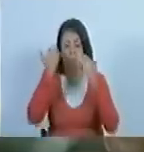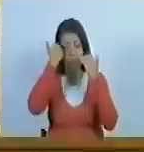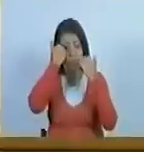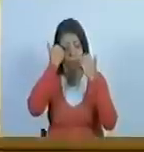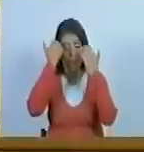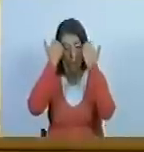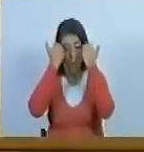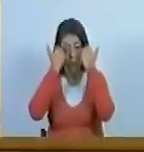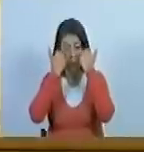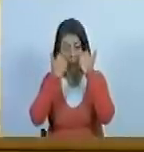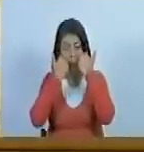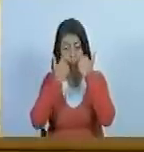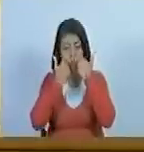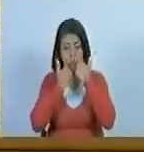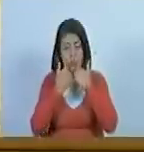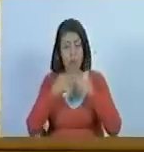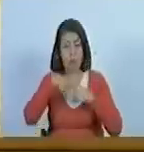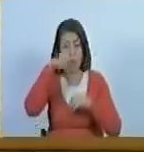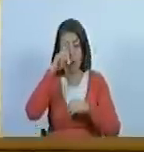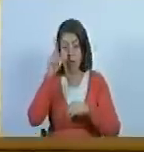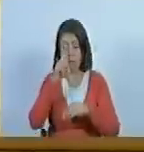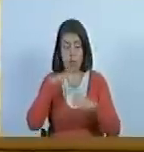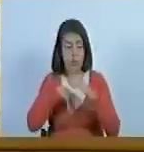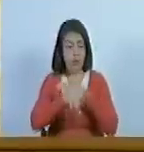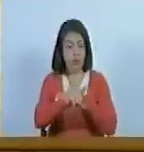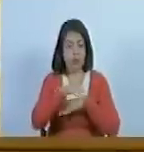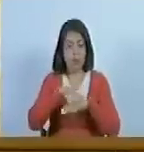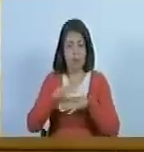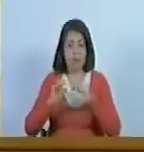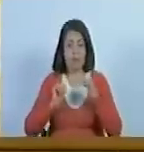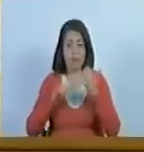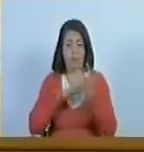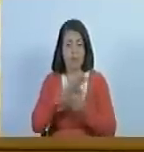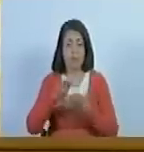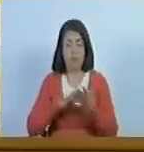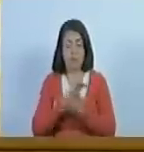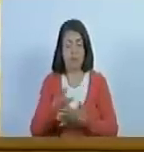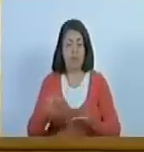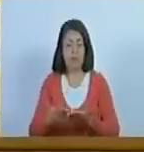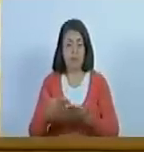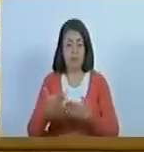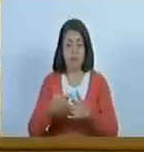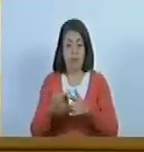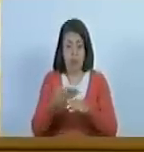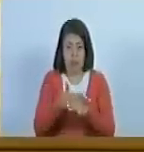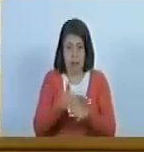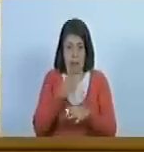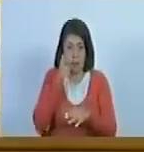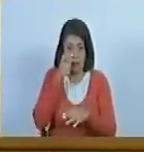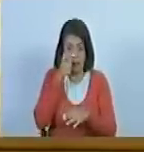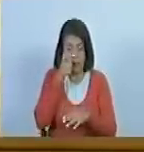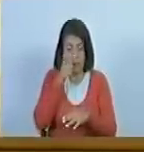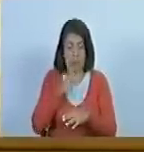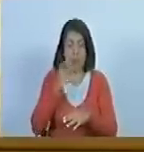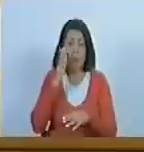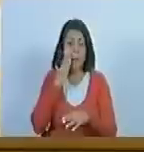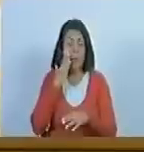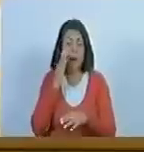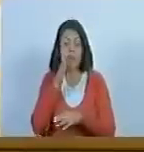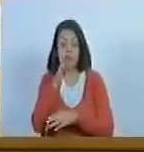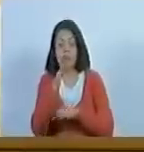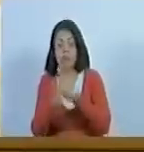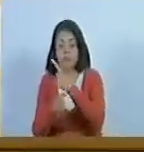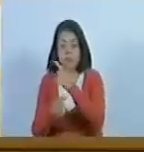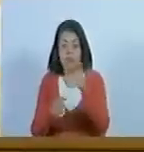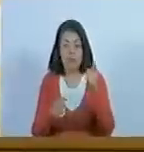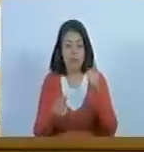la fiebre, solo que al papá no lo dejaron entrar y se empezó a quejar en seguridad. Una vez que la mamá sale a ver qué sucedió con ellos,